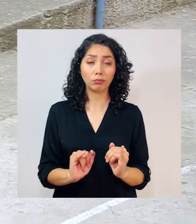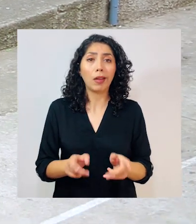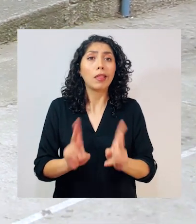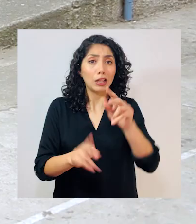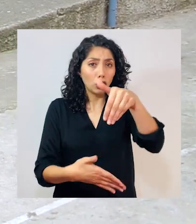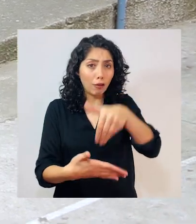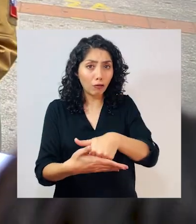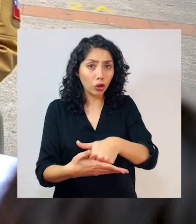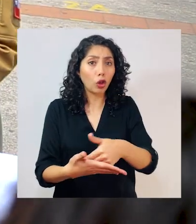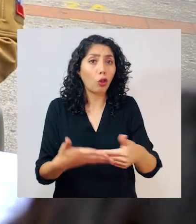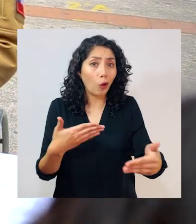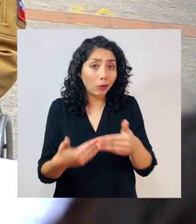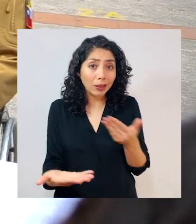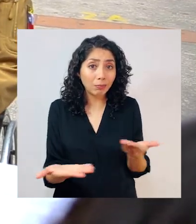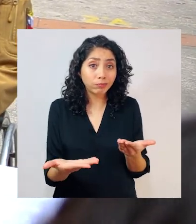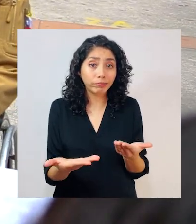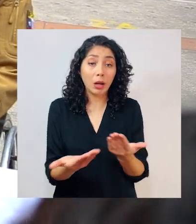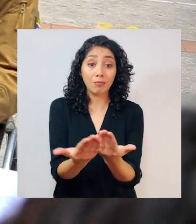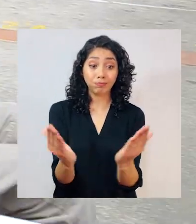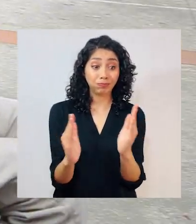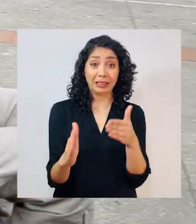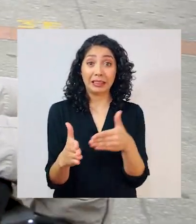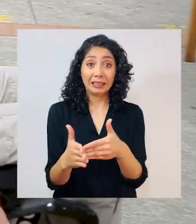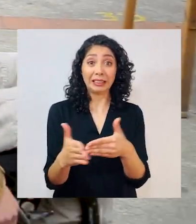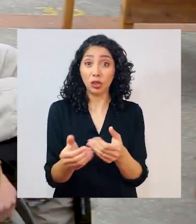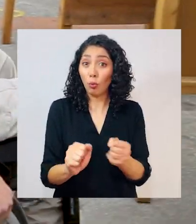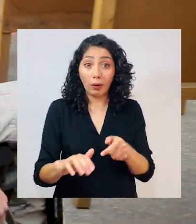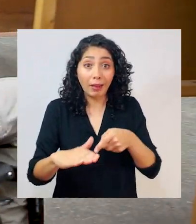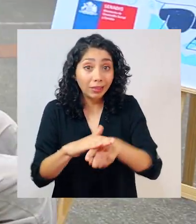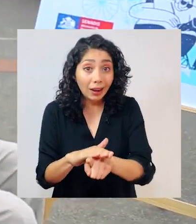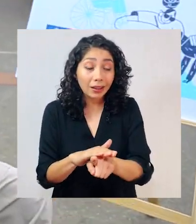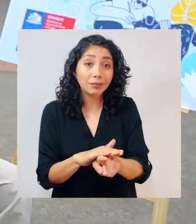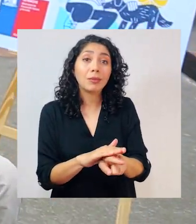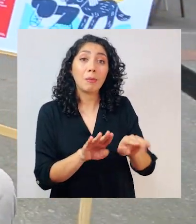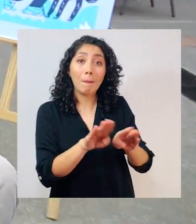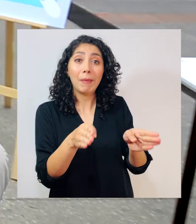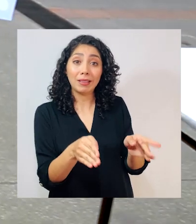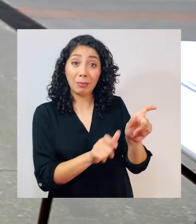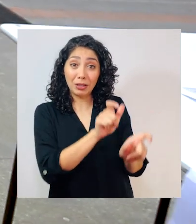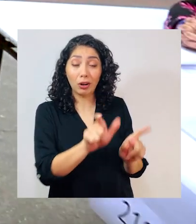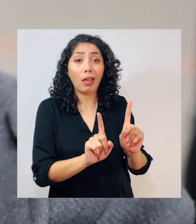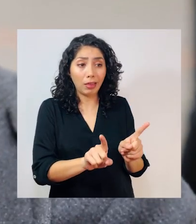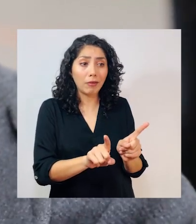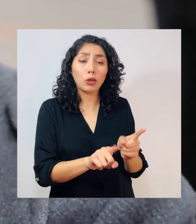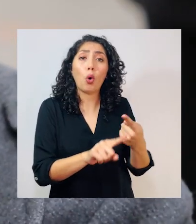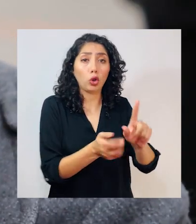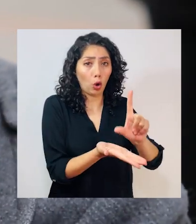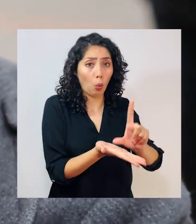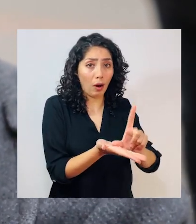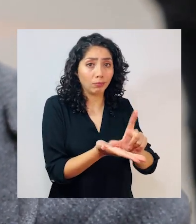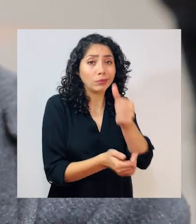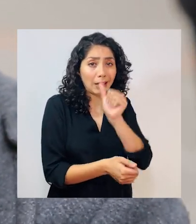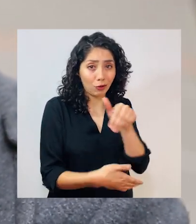Ejercer el derecho a voto fuera de la Cámara Secreta. Si la persona no puede entrar a la Cámara, la mesa deberá adoptar las medidas necesarias para mantener